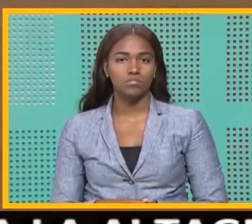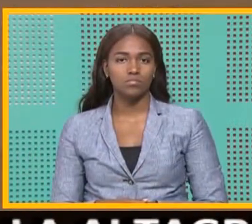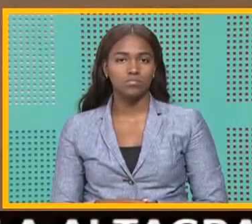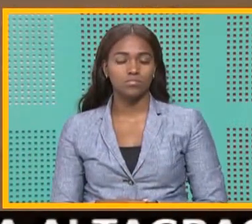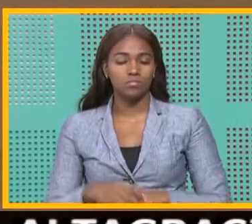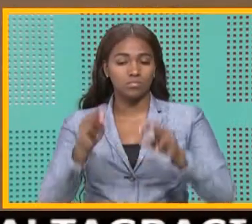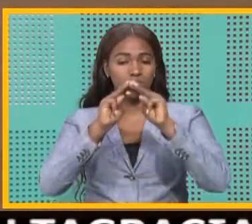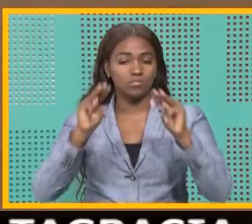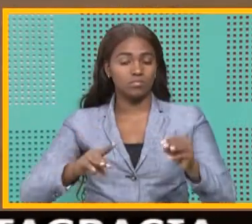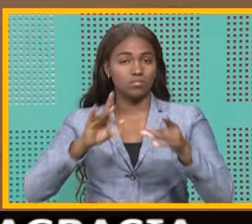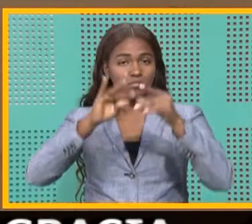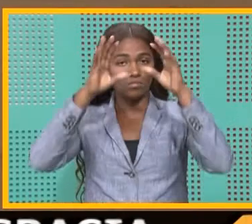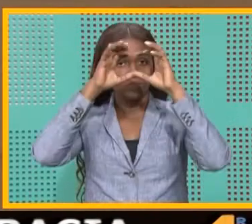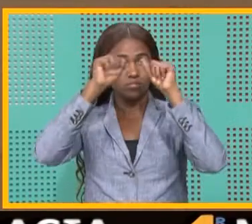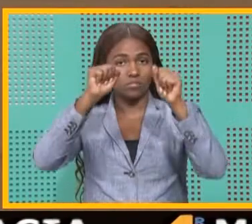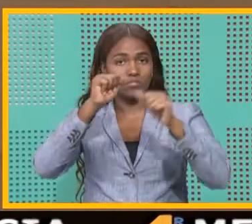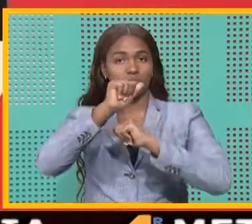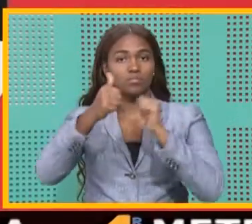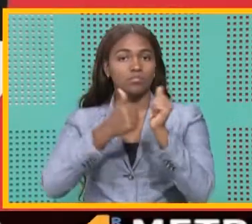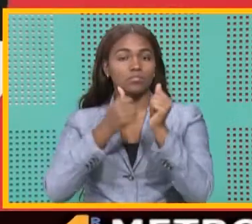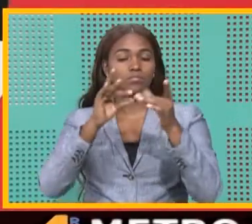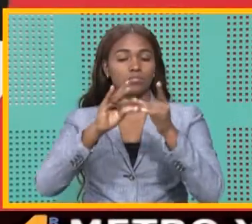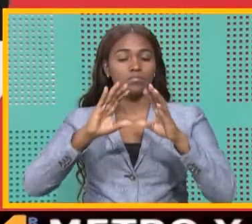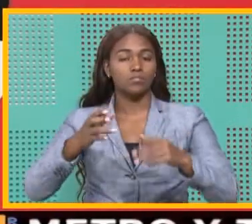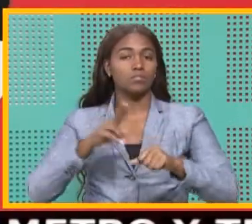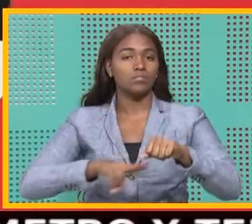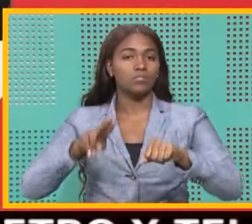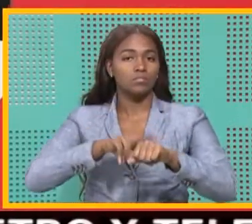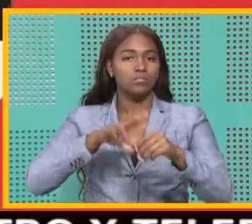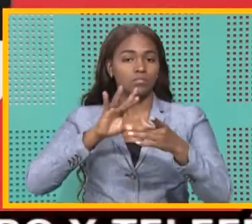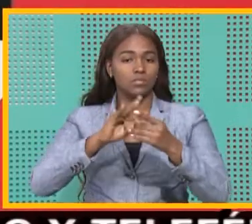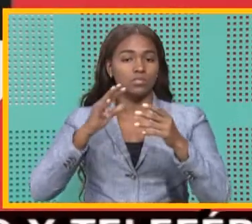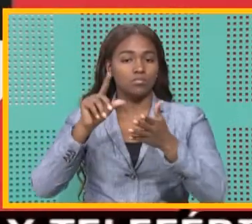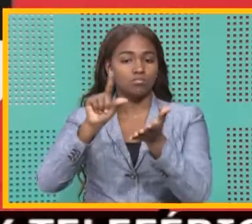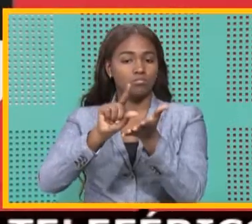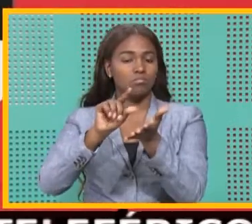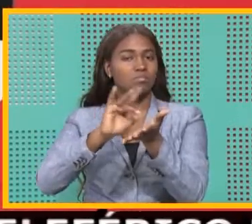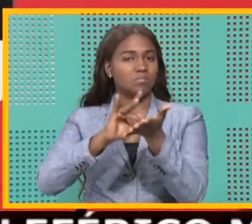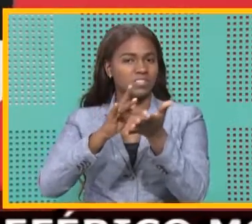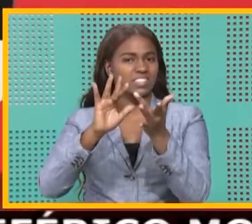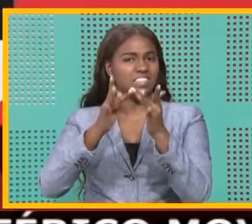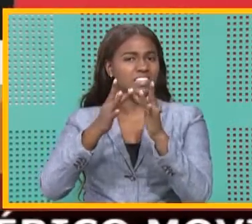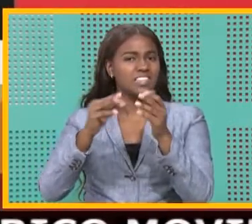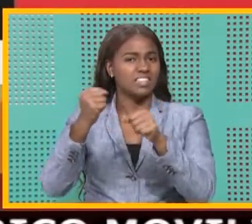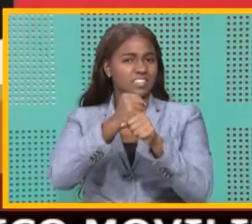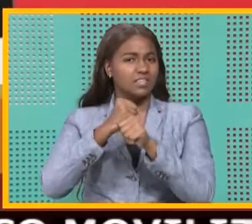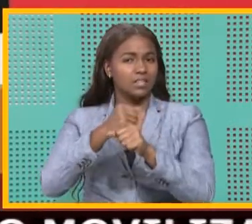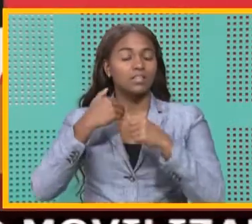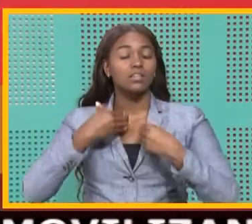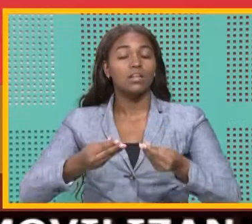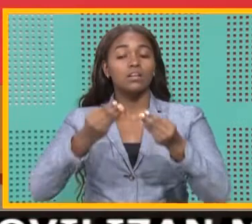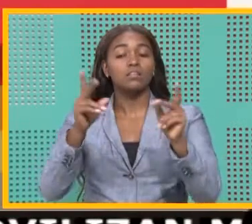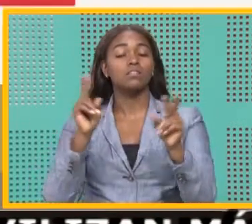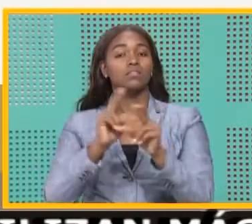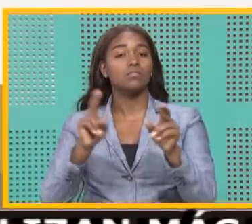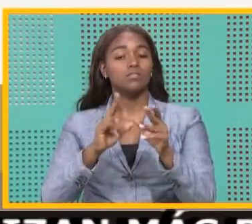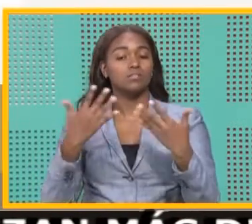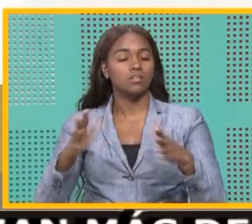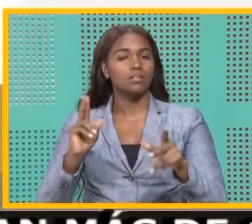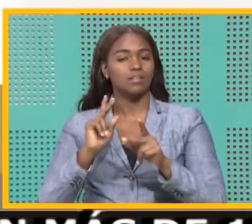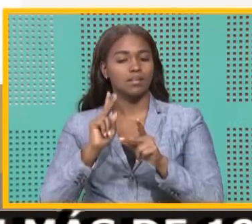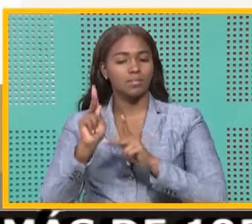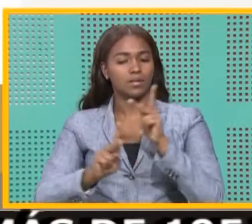Y el Ministerio de la Presidencia, a través del Centro Nacional de Ciberseguridad, informó que tiene a disposición de la ciudadanía